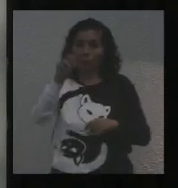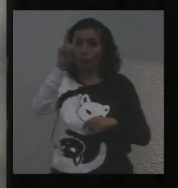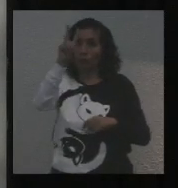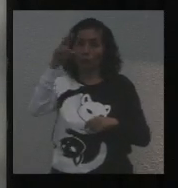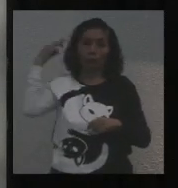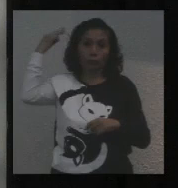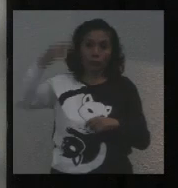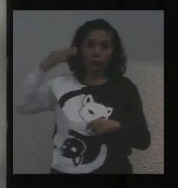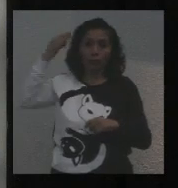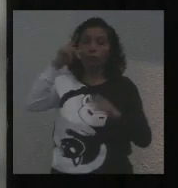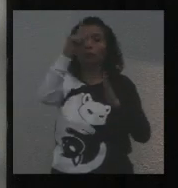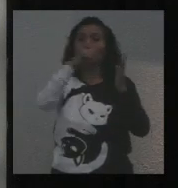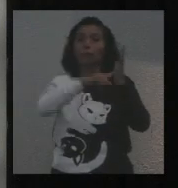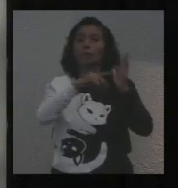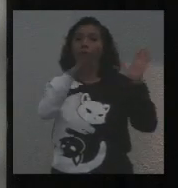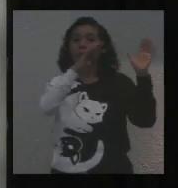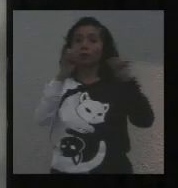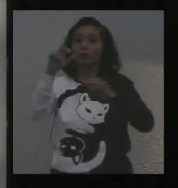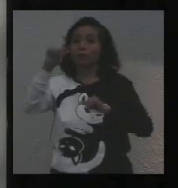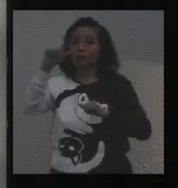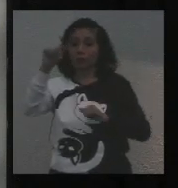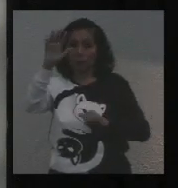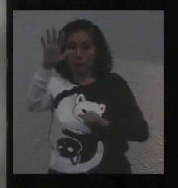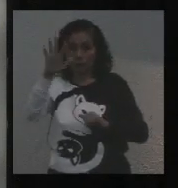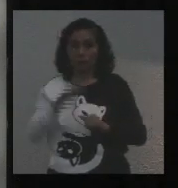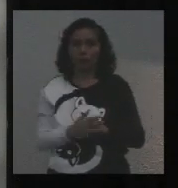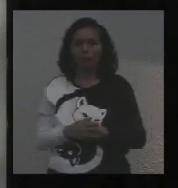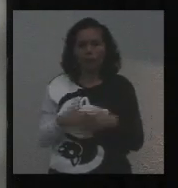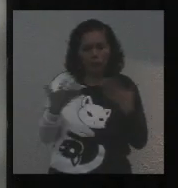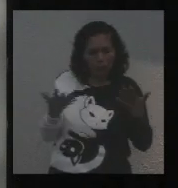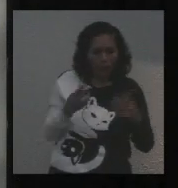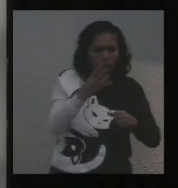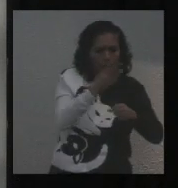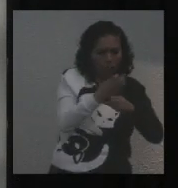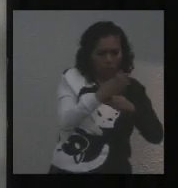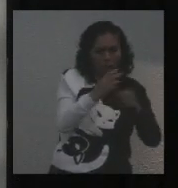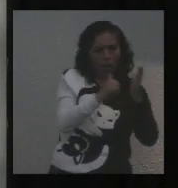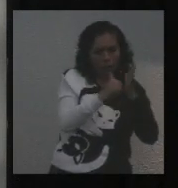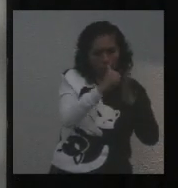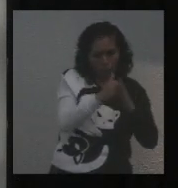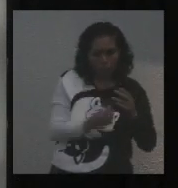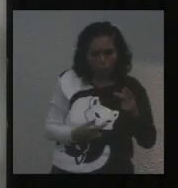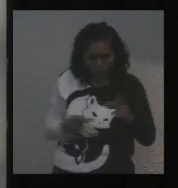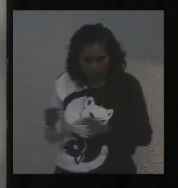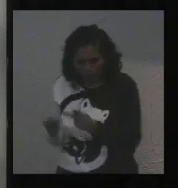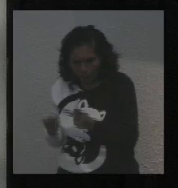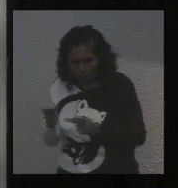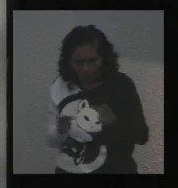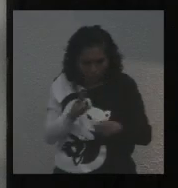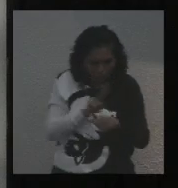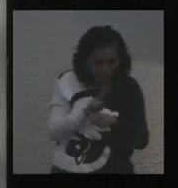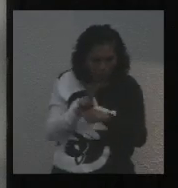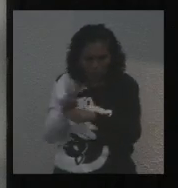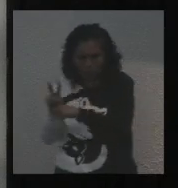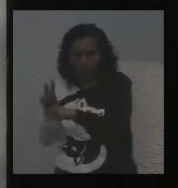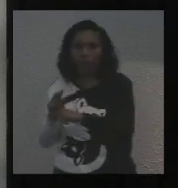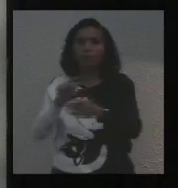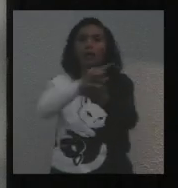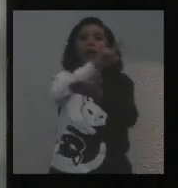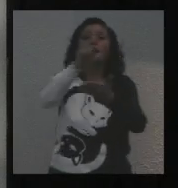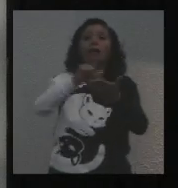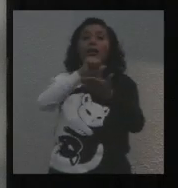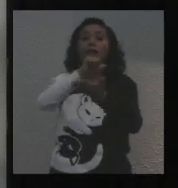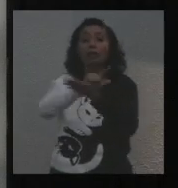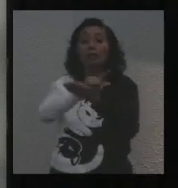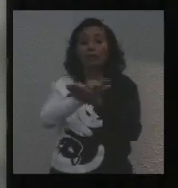marzo de 1975. Artículo tercero. Para la preparación, vigilancia y desarrollo del proceso electoral, la legislatura